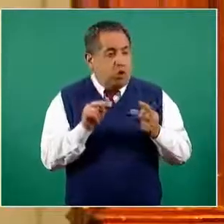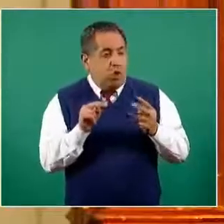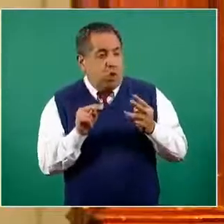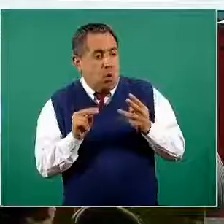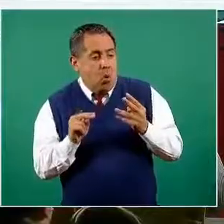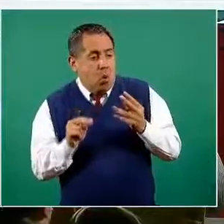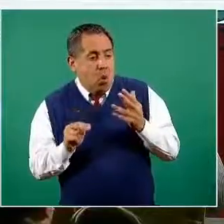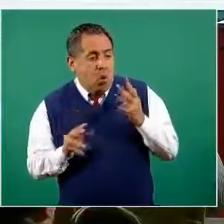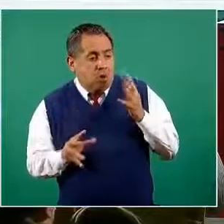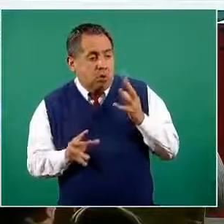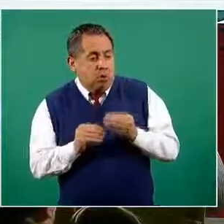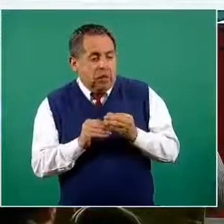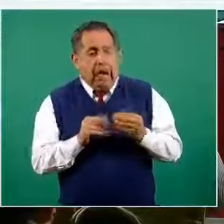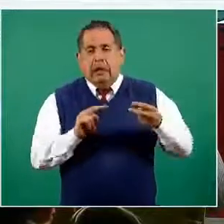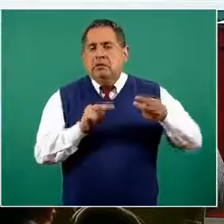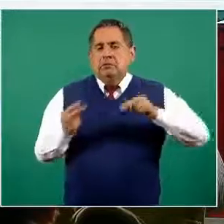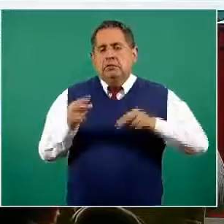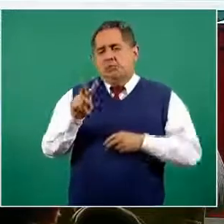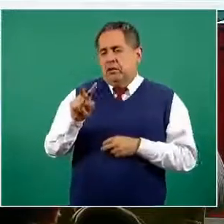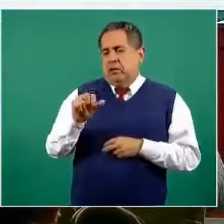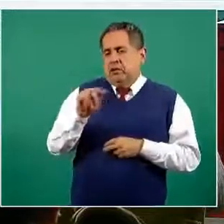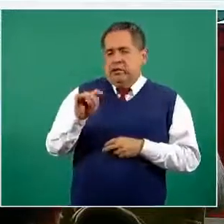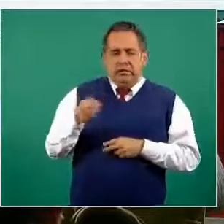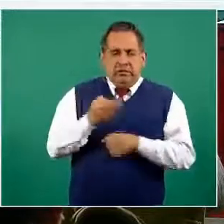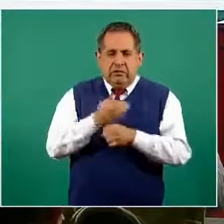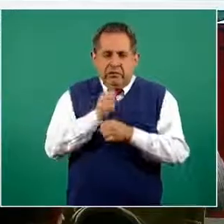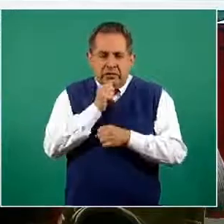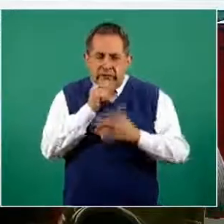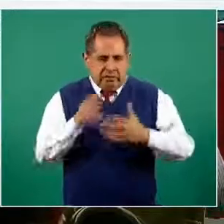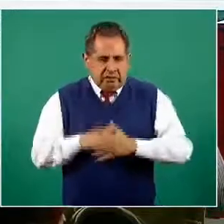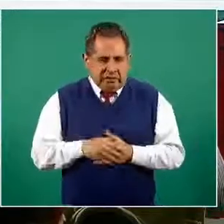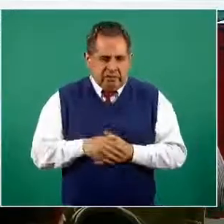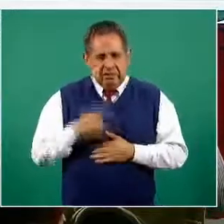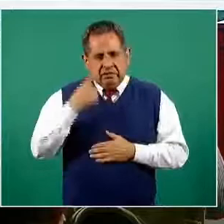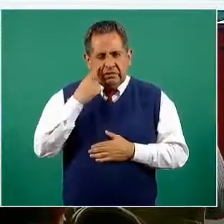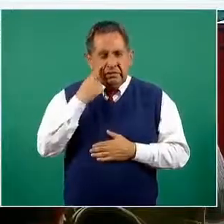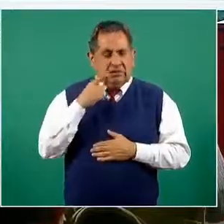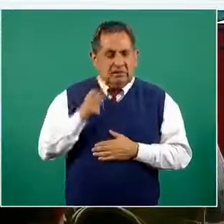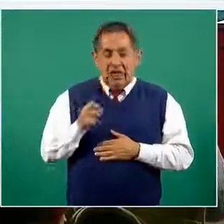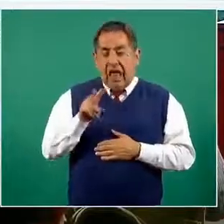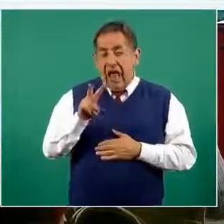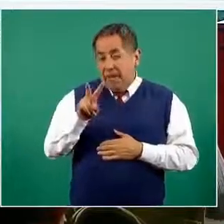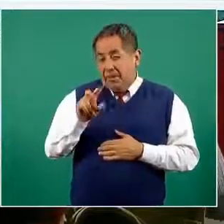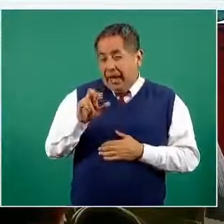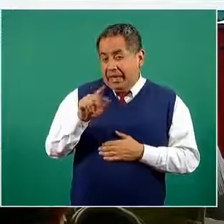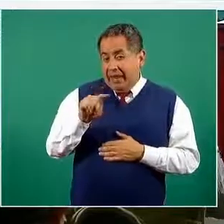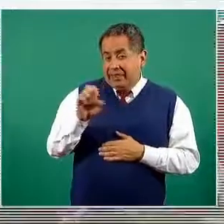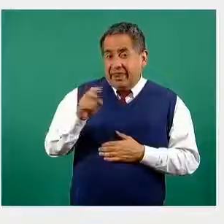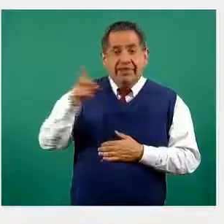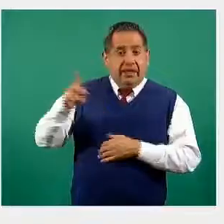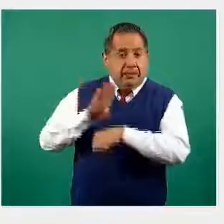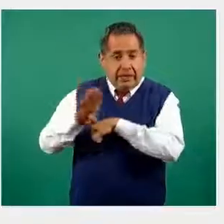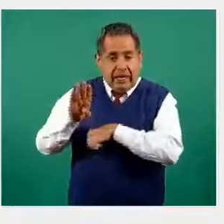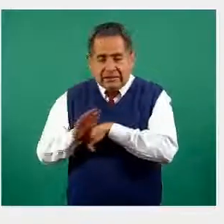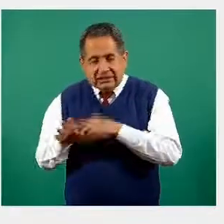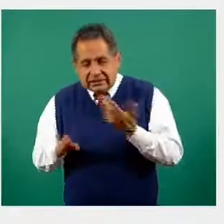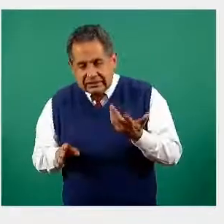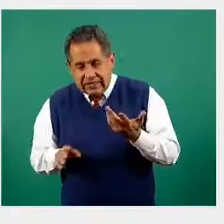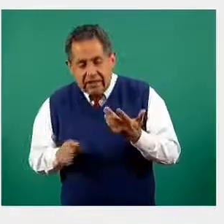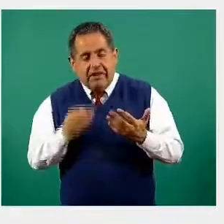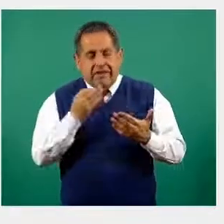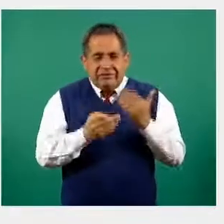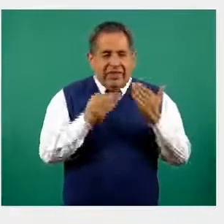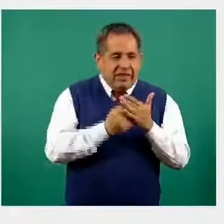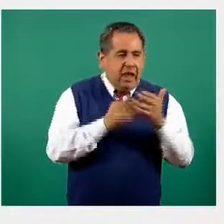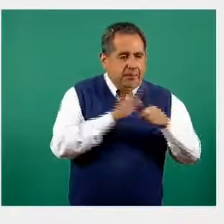variante. En este caso les enfatizo porque, por ejemplo, para que la variante pueda ser brasileña, tiene que tener al menos las mutaciones que